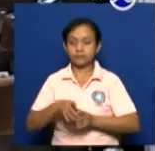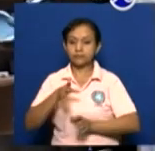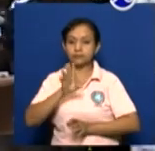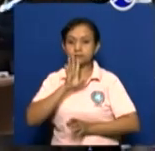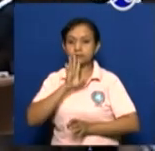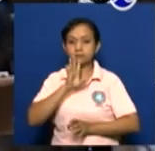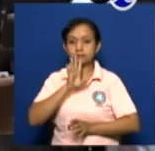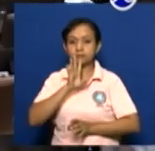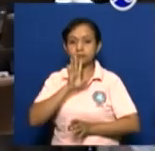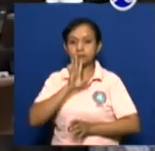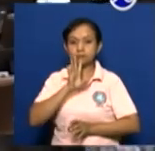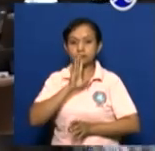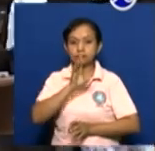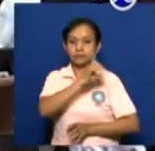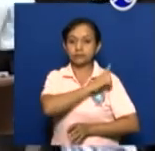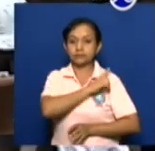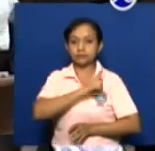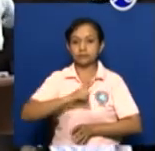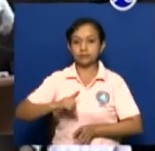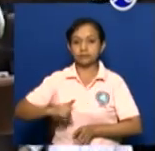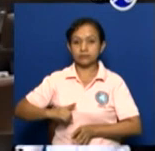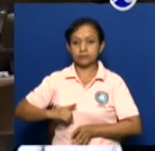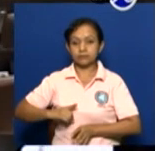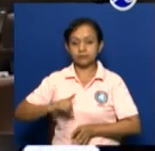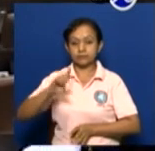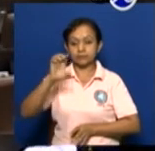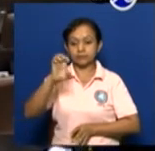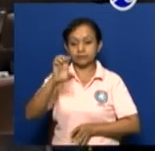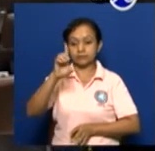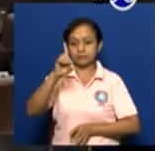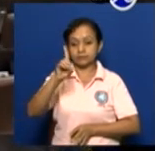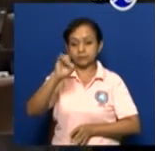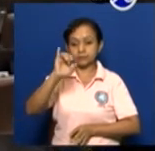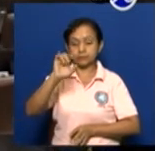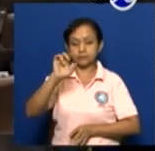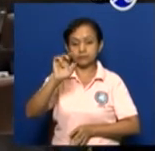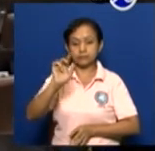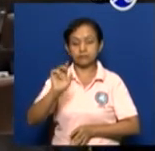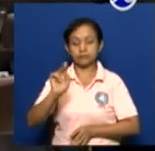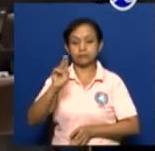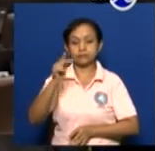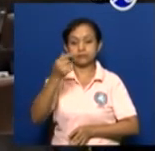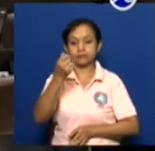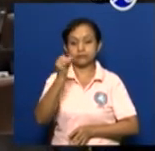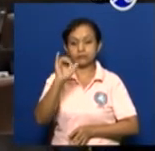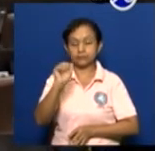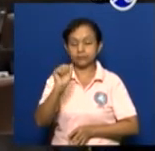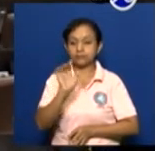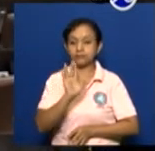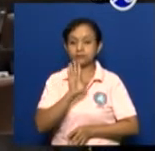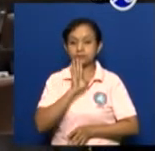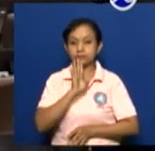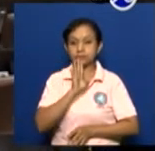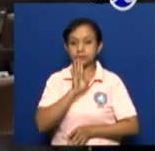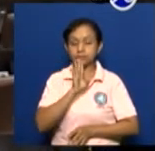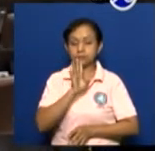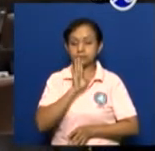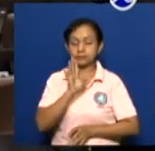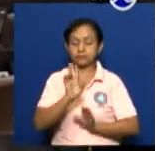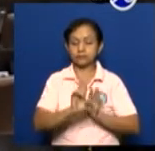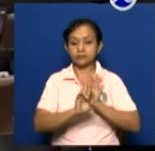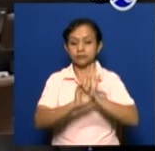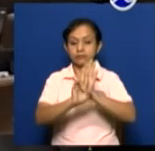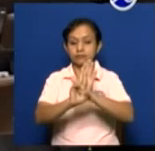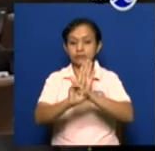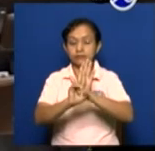palabras de la diputada Edipcia Dubón, quien hablará en